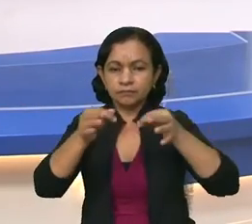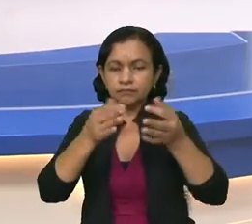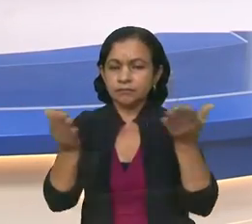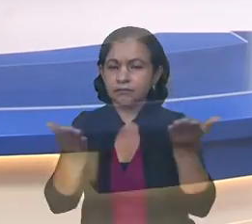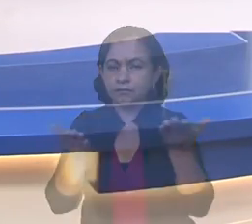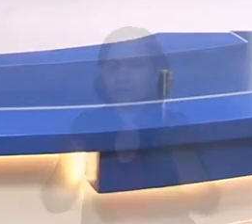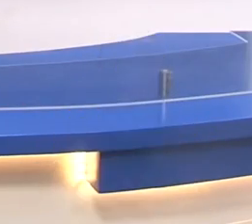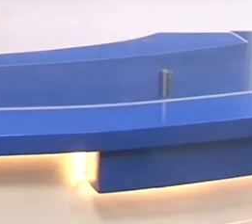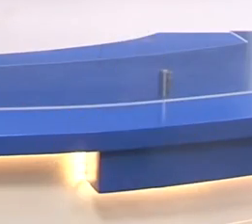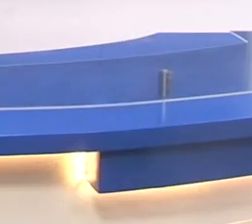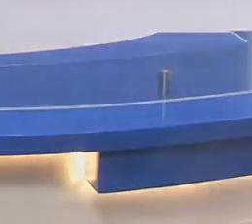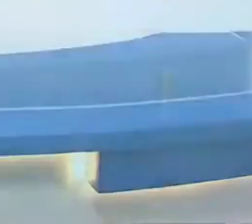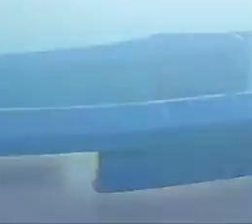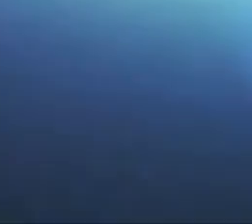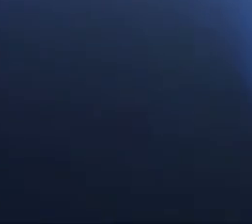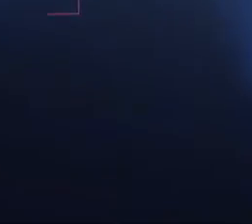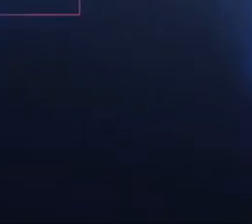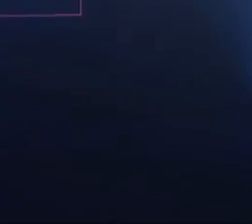informándonos.